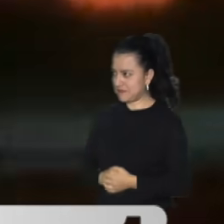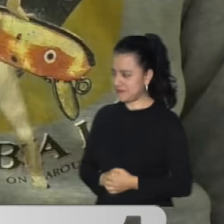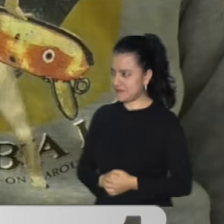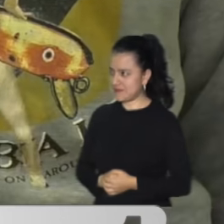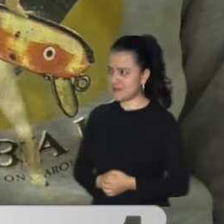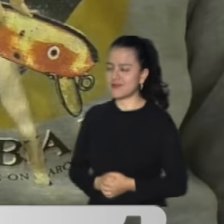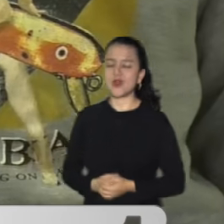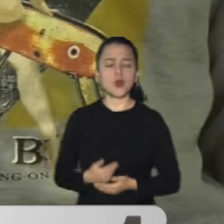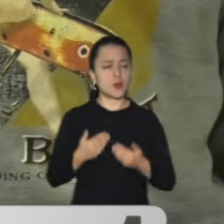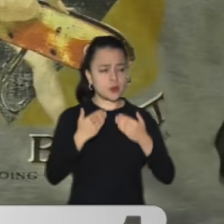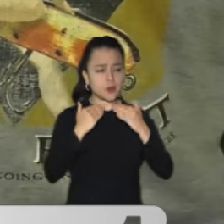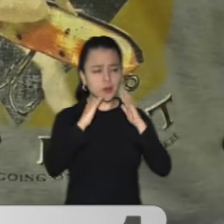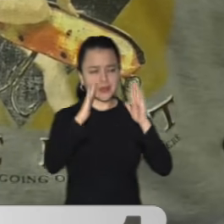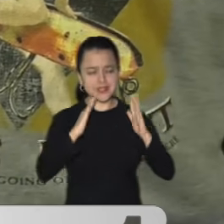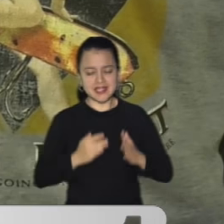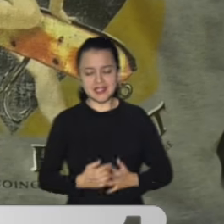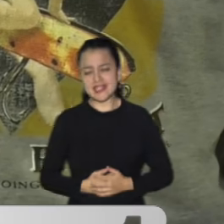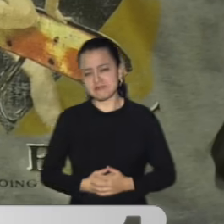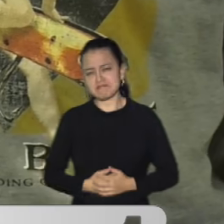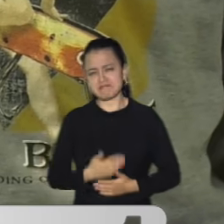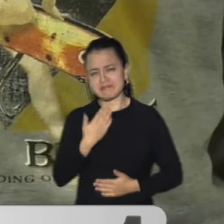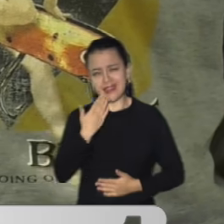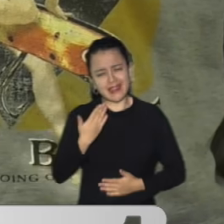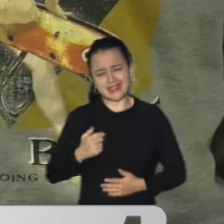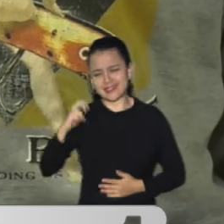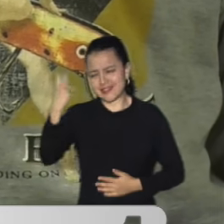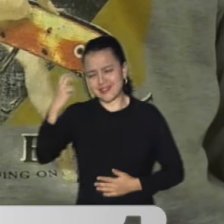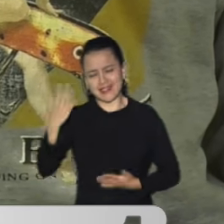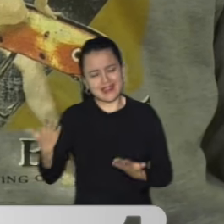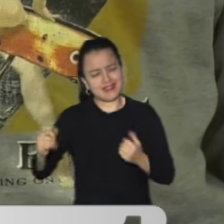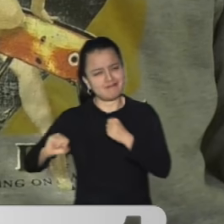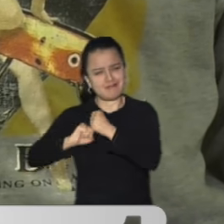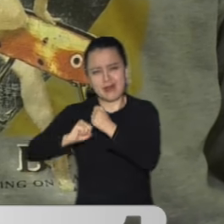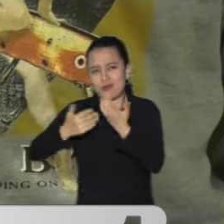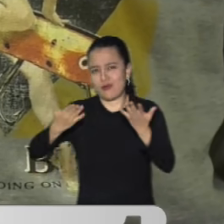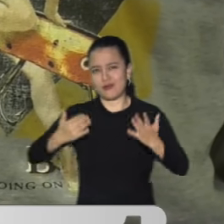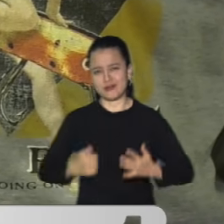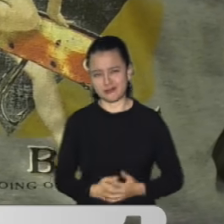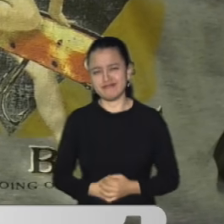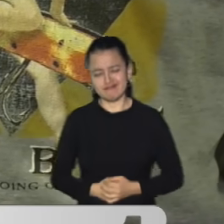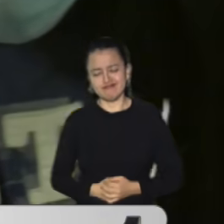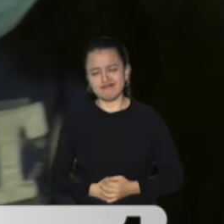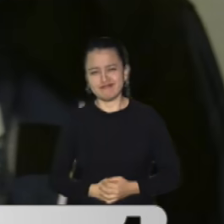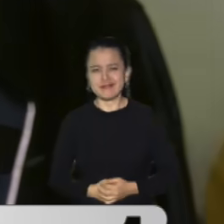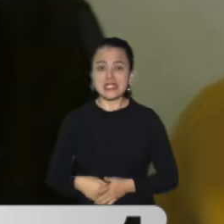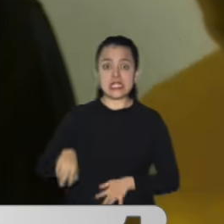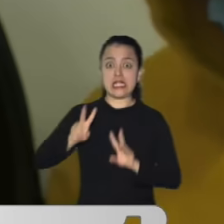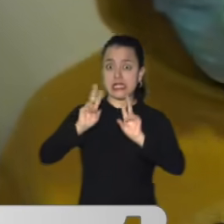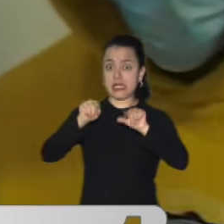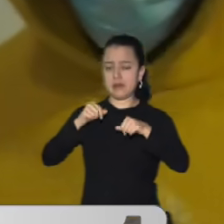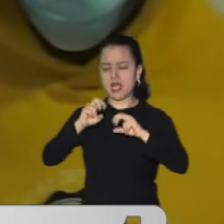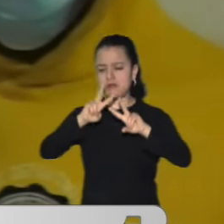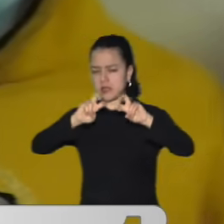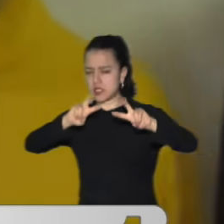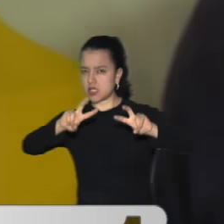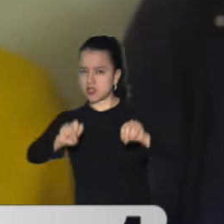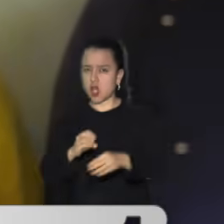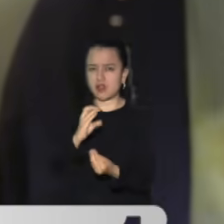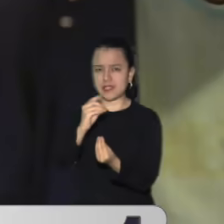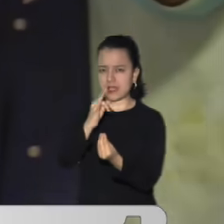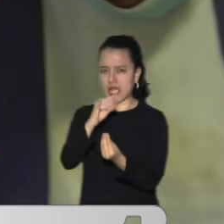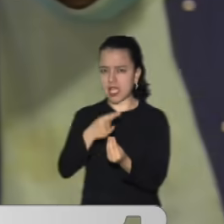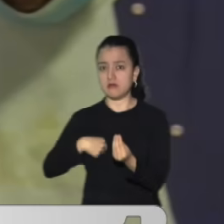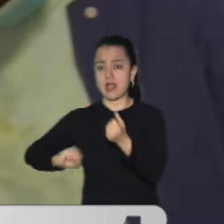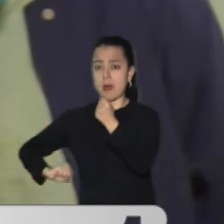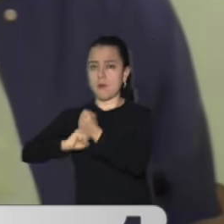días. Gracias al trabajo coordinado con nuestra Fiscalía General de la Nación y asimismo desarrollado por el personal de la Seccional de Investigación Criminal y apoyados por el